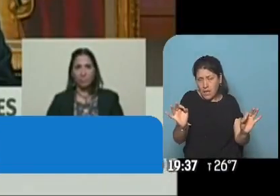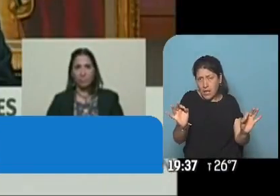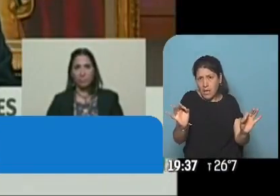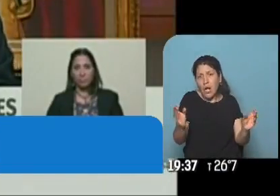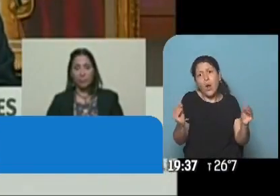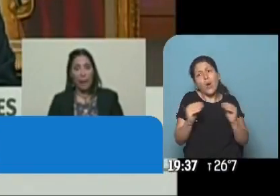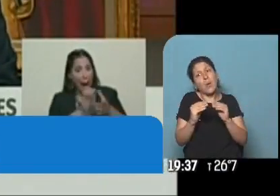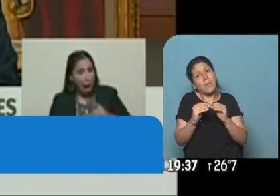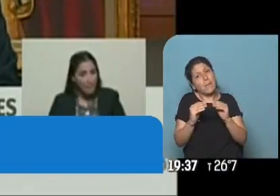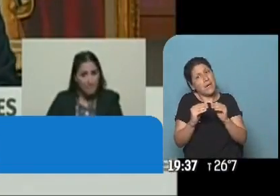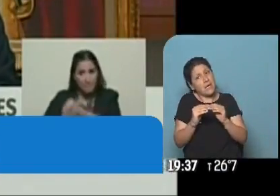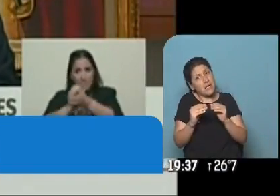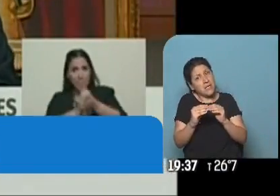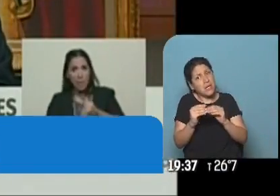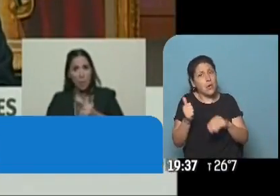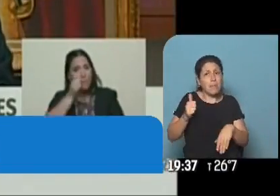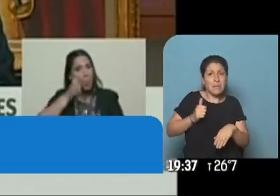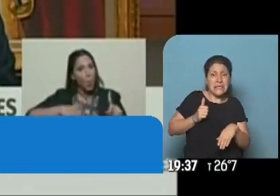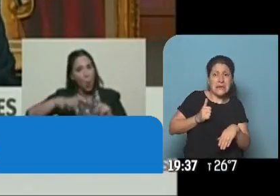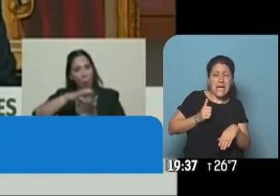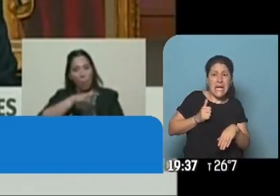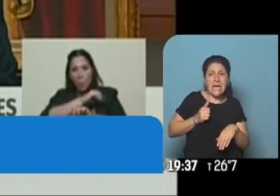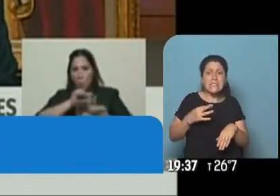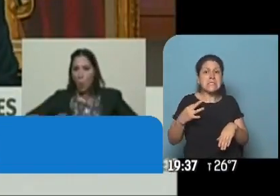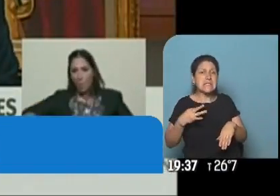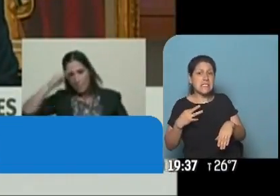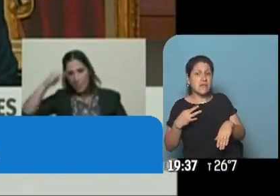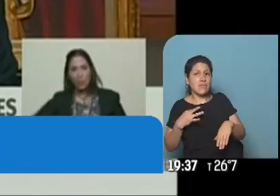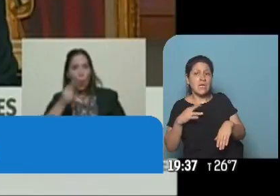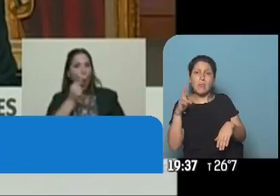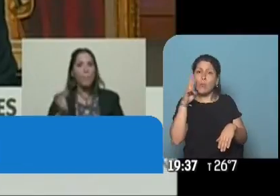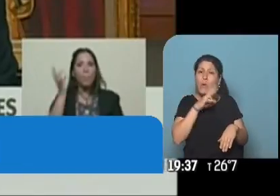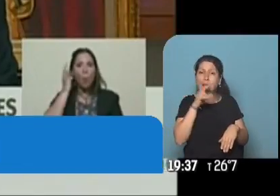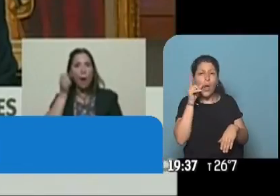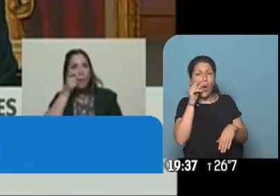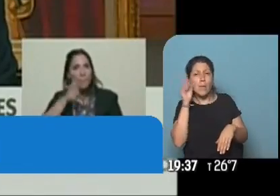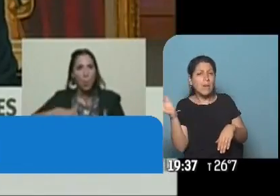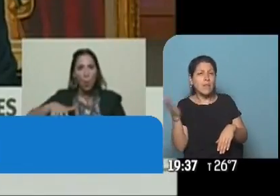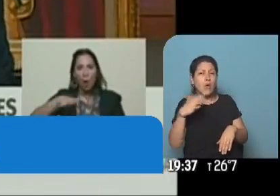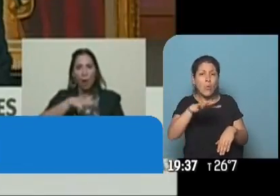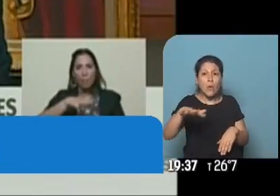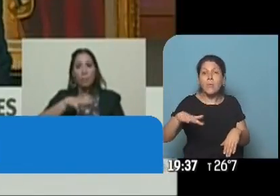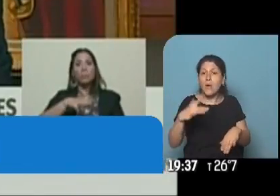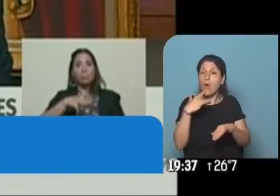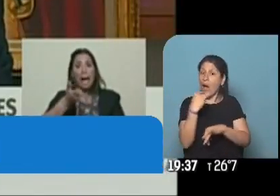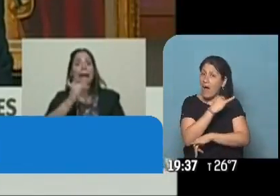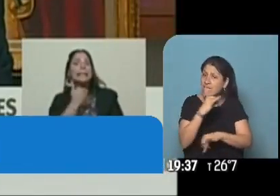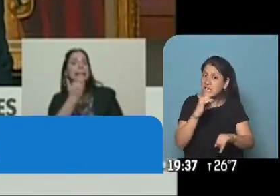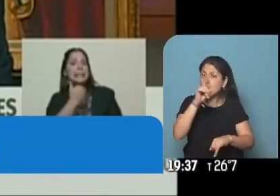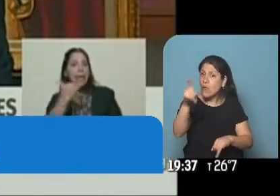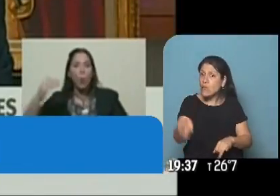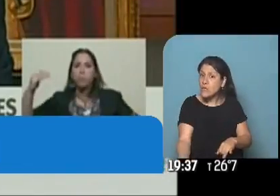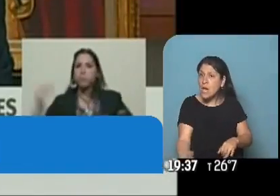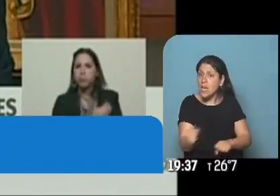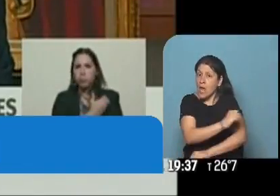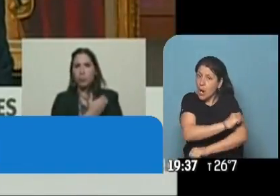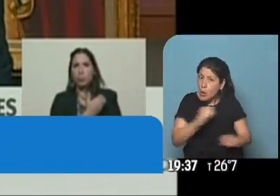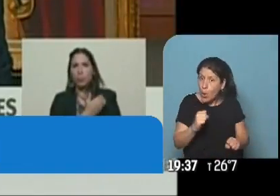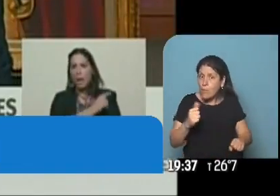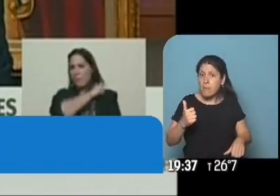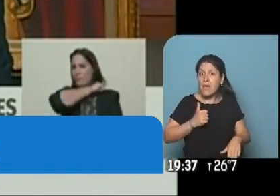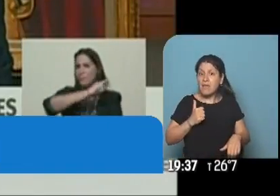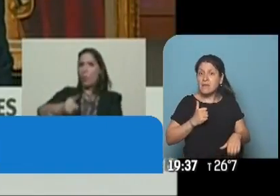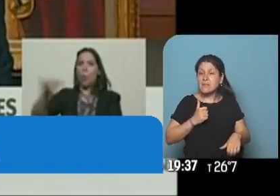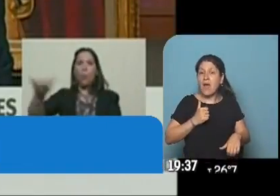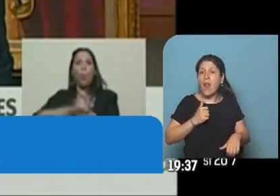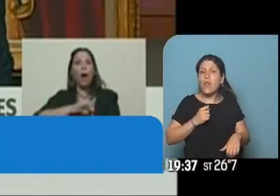Compañeros civiles y compañeros militares, hombres y mujeres del pueblo, está en marcha un golpe de Estado ordenado desde